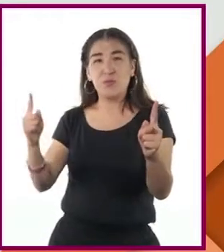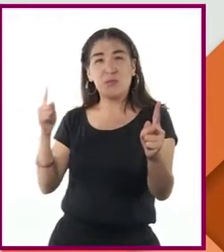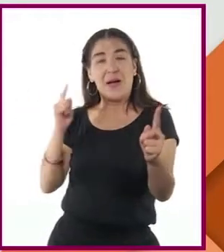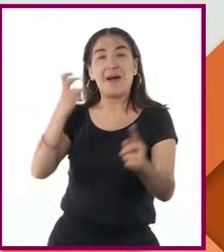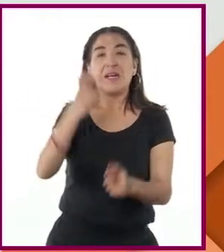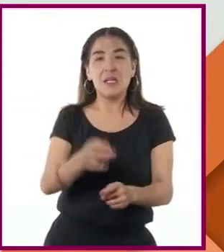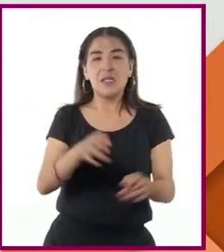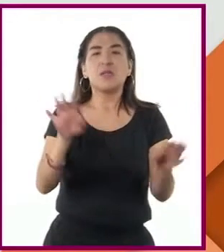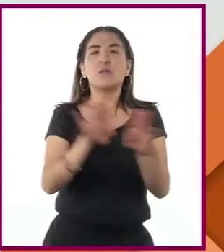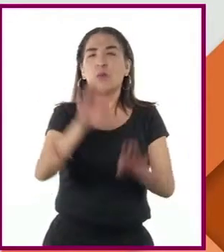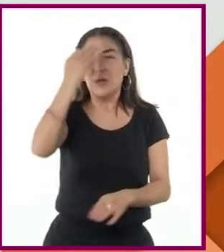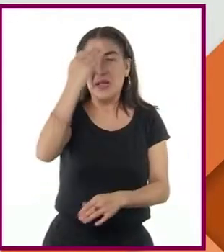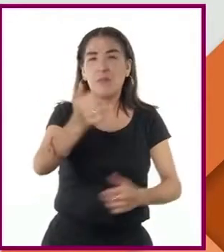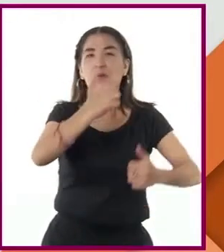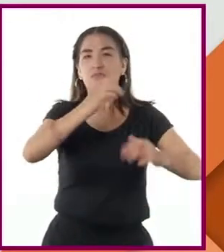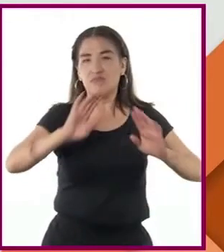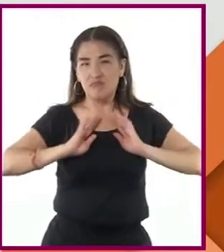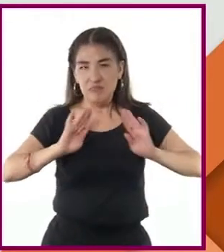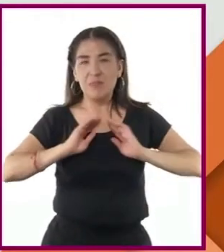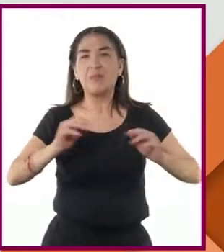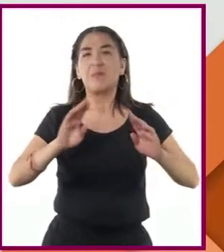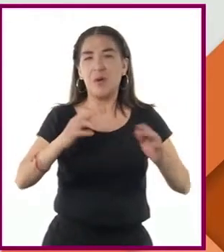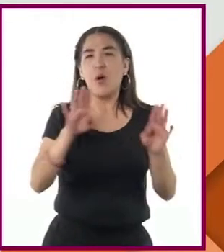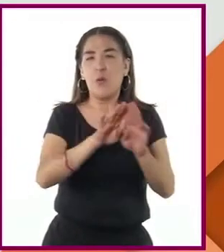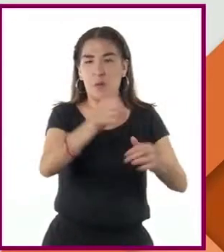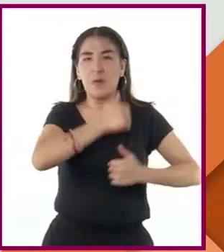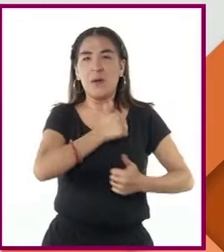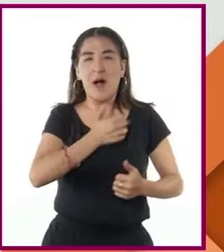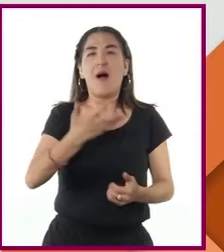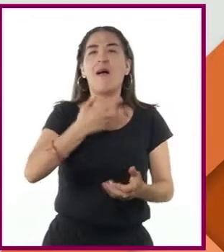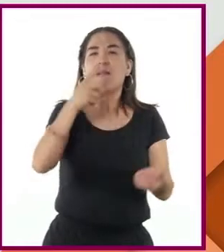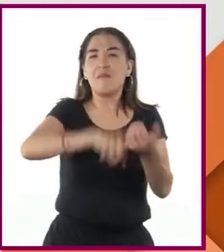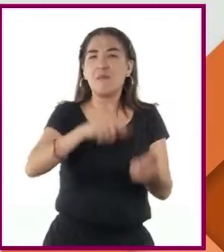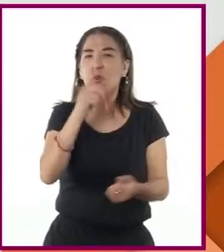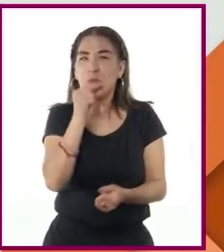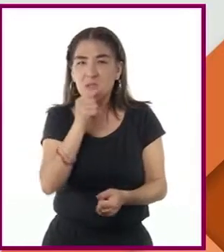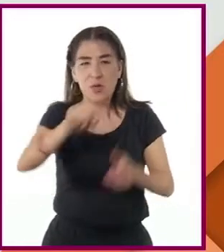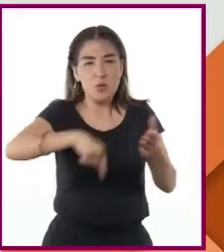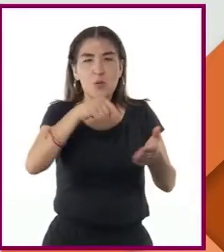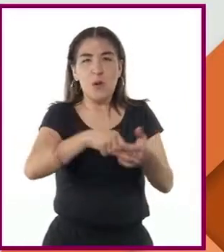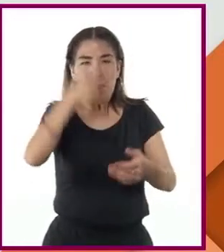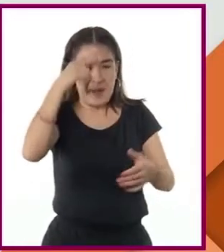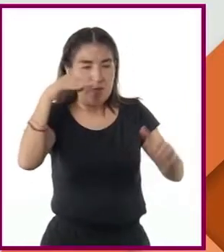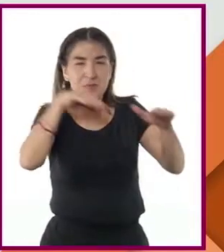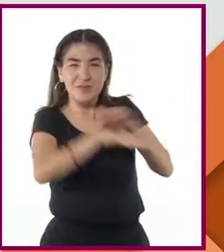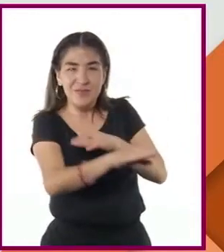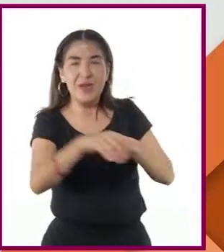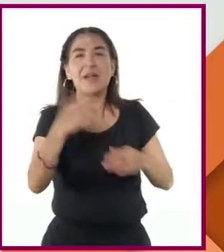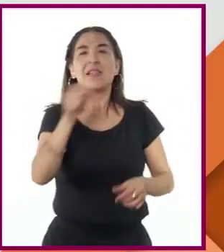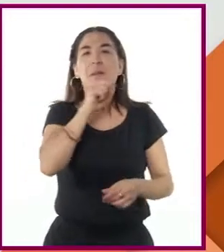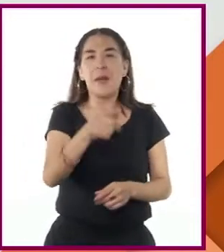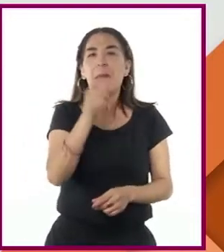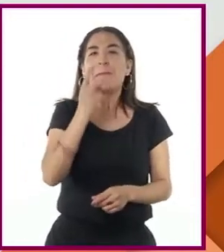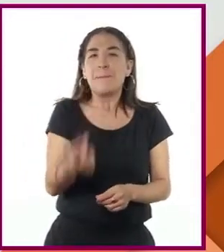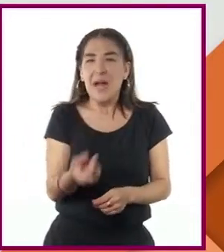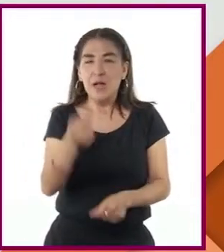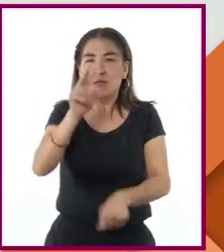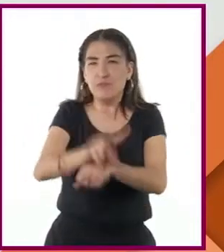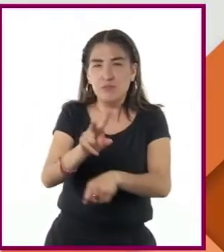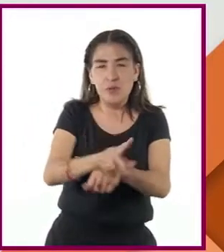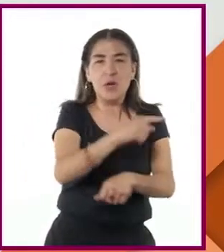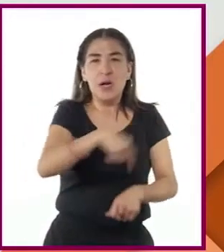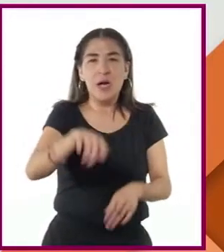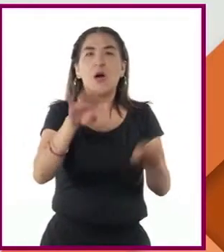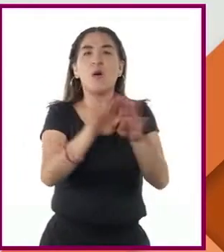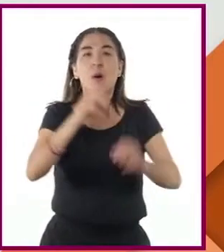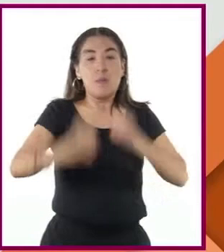estructura militar, pues contaba con fosas, policías, militares y perros patrullando, así como vallas eléctricas, vigas